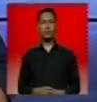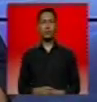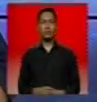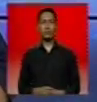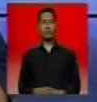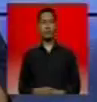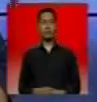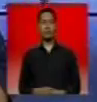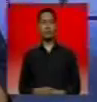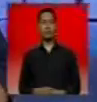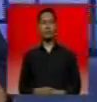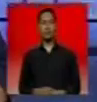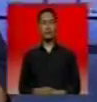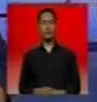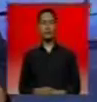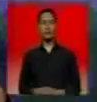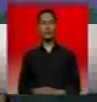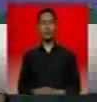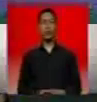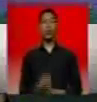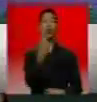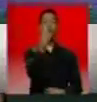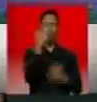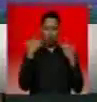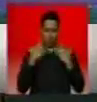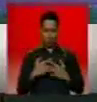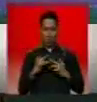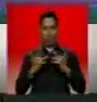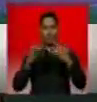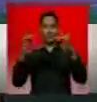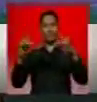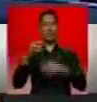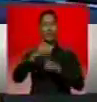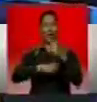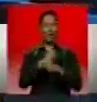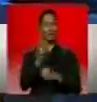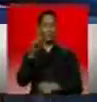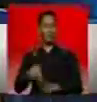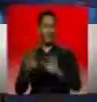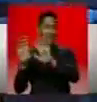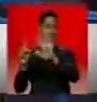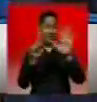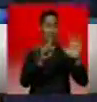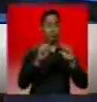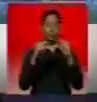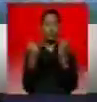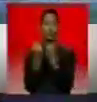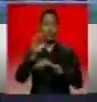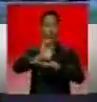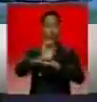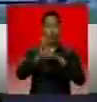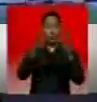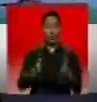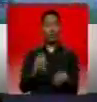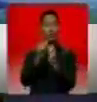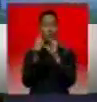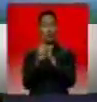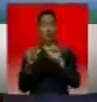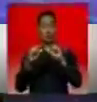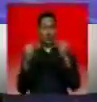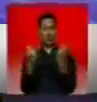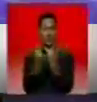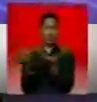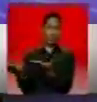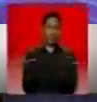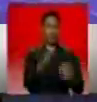y alcanzar al menos una medalla en brasil 2016 es la aspiración de los jóvenes deportistas ecuatorianos que apoyan a la